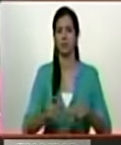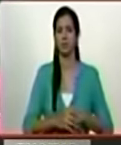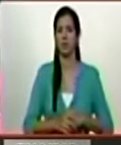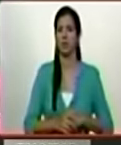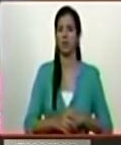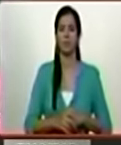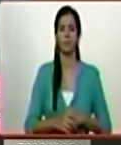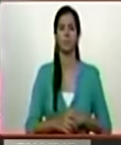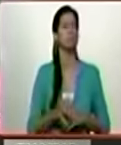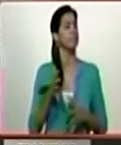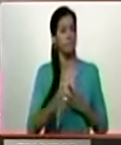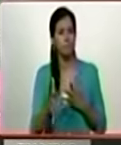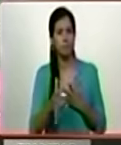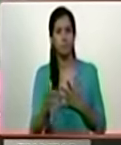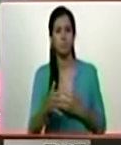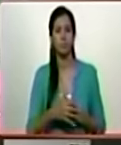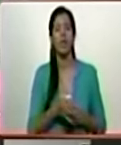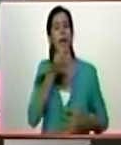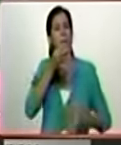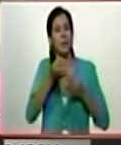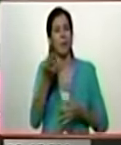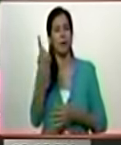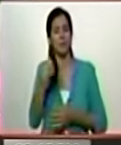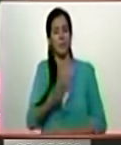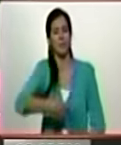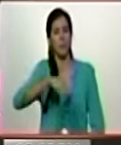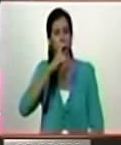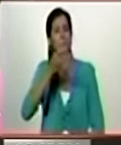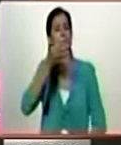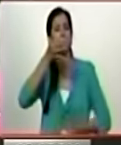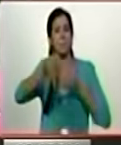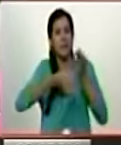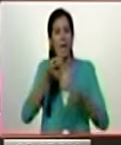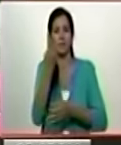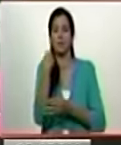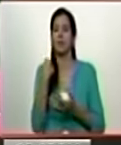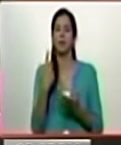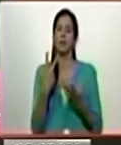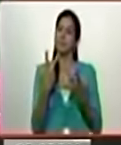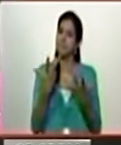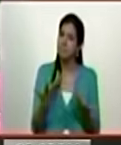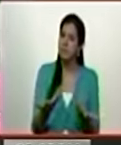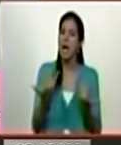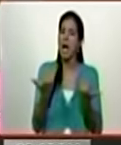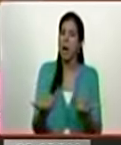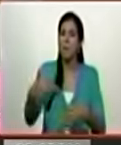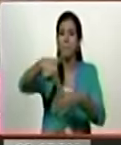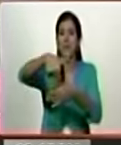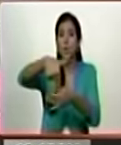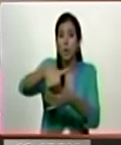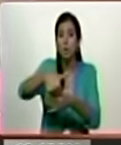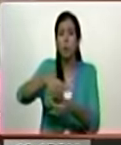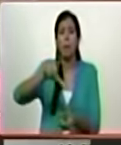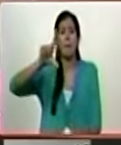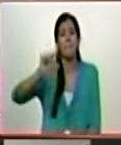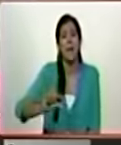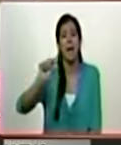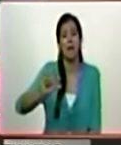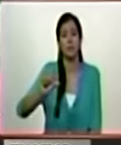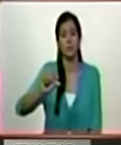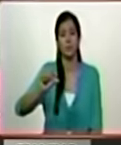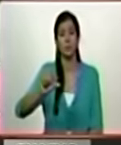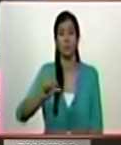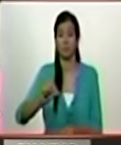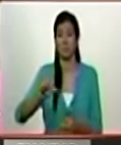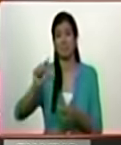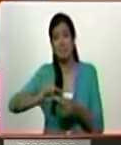que, bueno, lo explicaba el presidente ayer, no estamos en la situación que el petróleo está a $120, sino que el petróleo está a